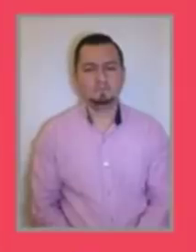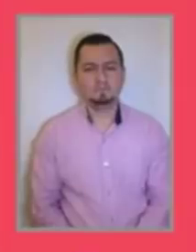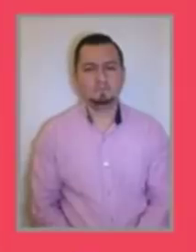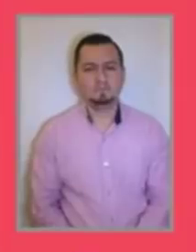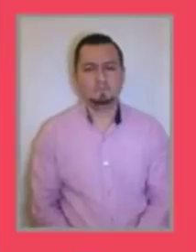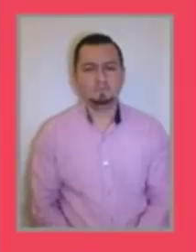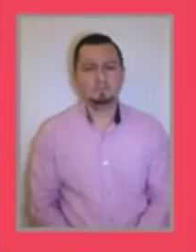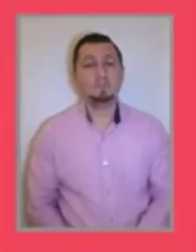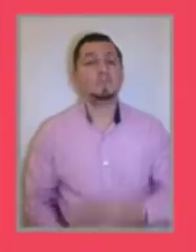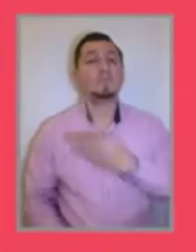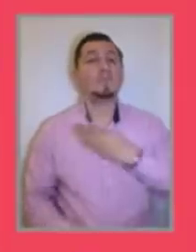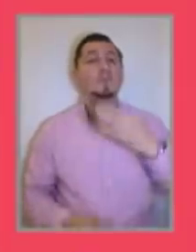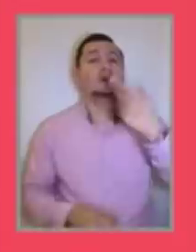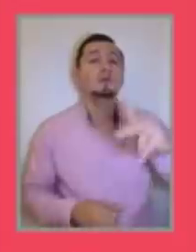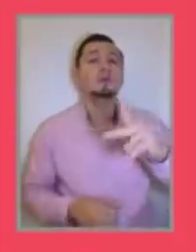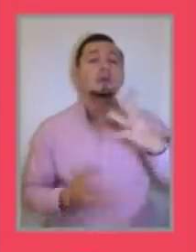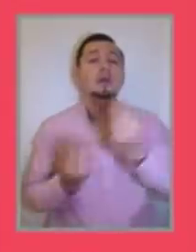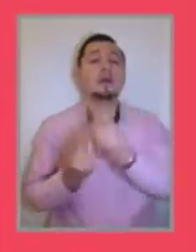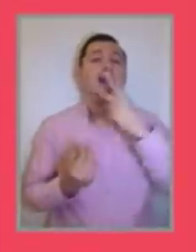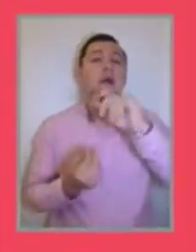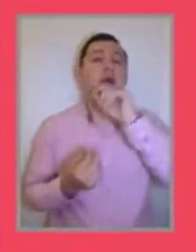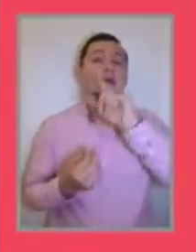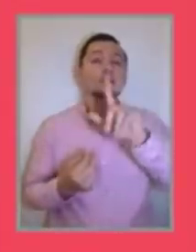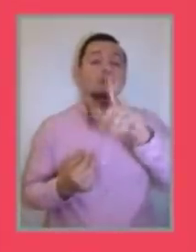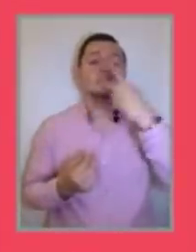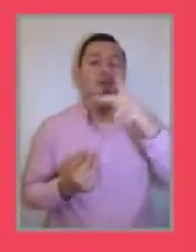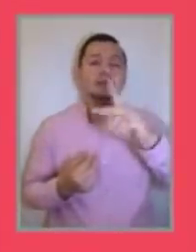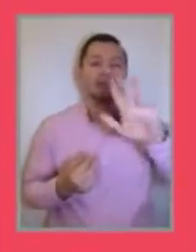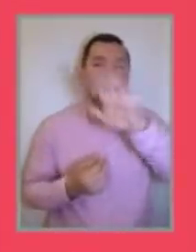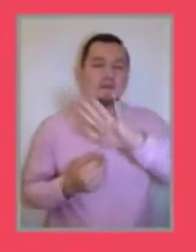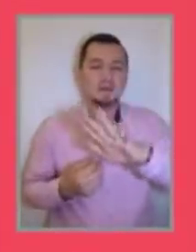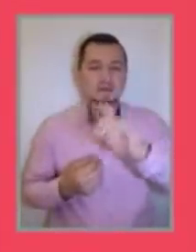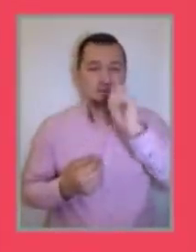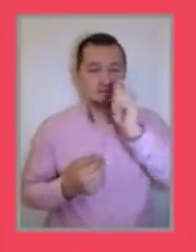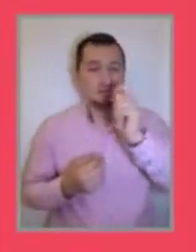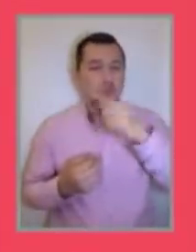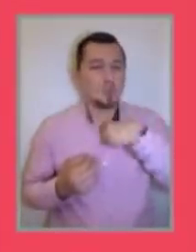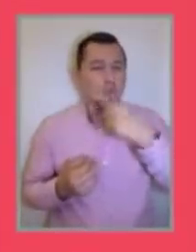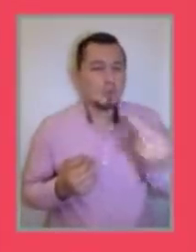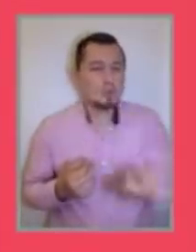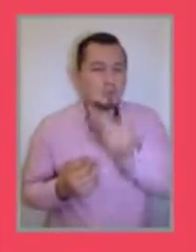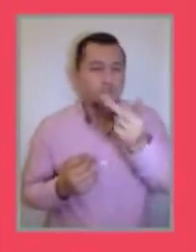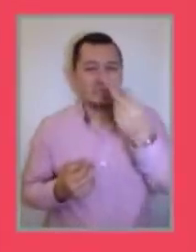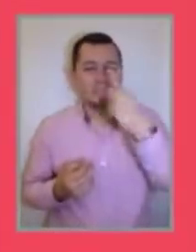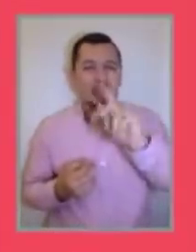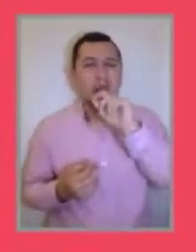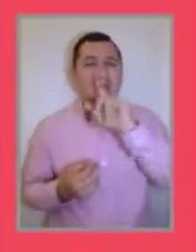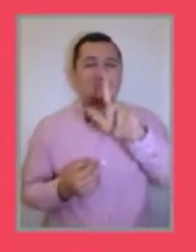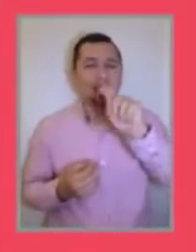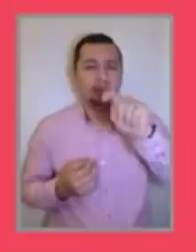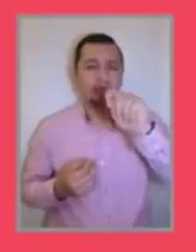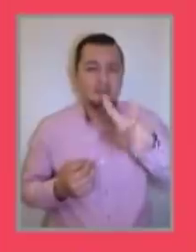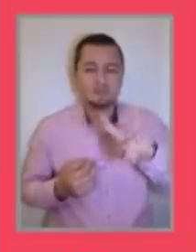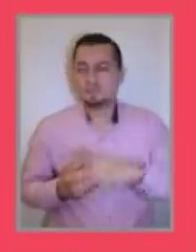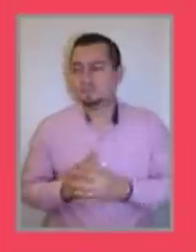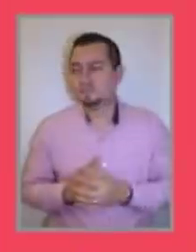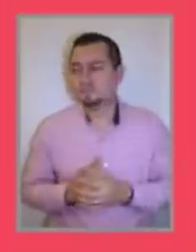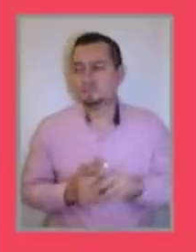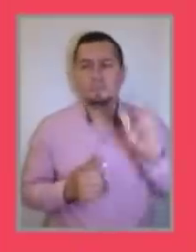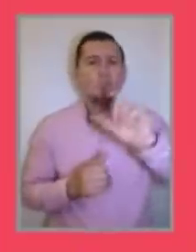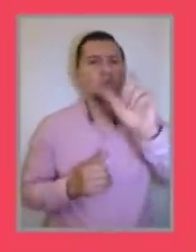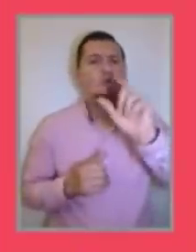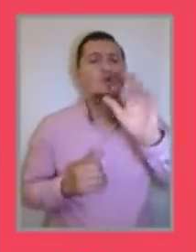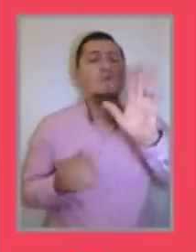Buenas tardes, Guillermo Silva del Sistema Jalisciense de Radio y Televisión. Nada más preguntar cómo van a hacerlos o cómo van a habilitar a